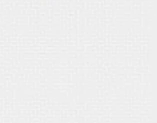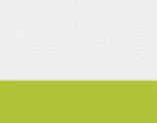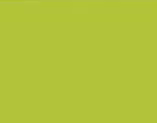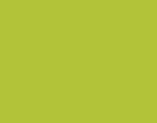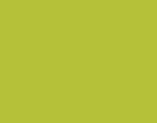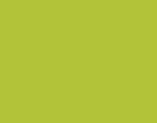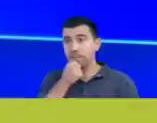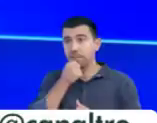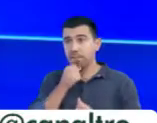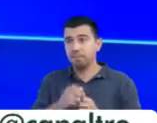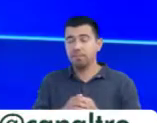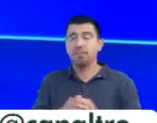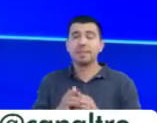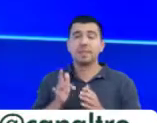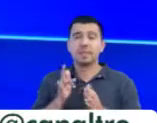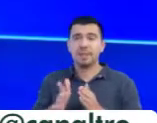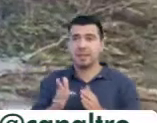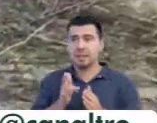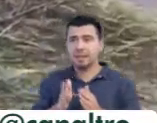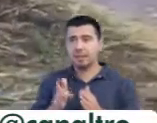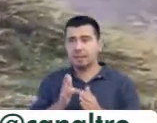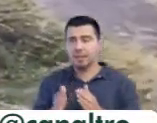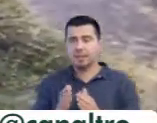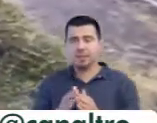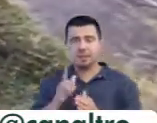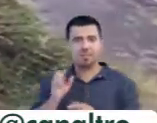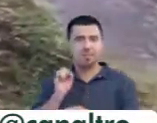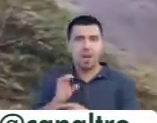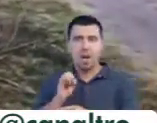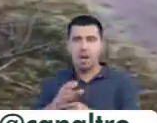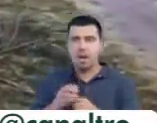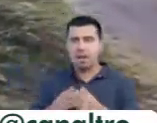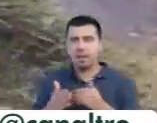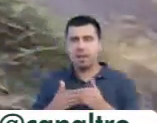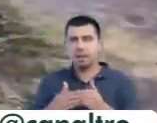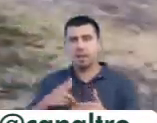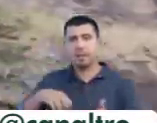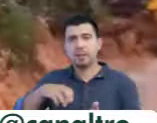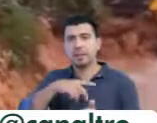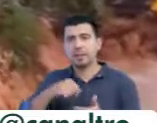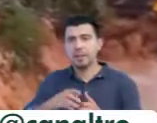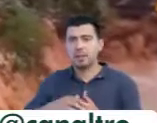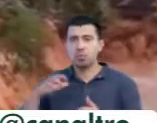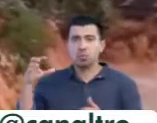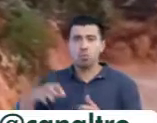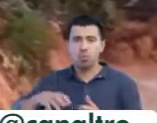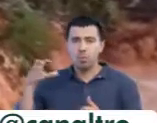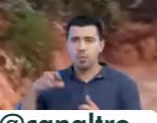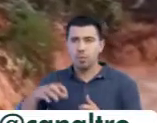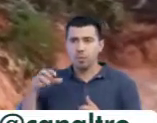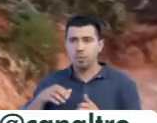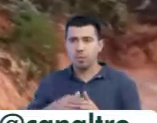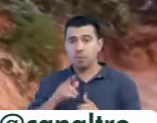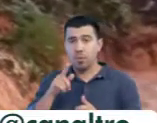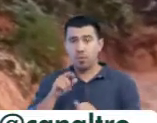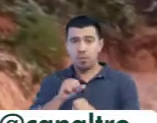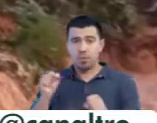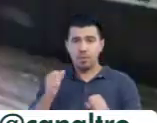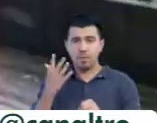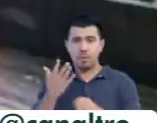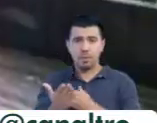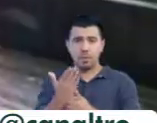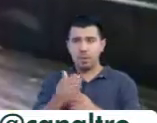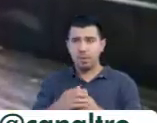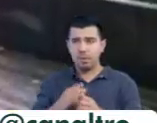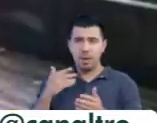canaltro.com. Continúan las lluvias, las fuertes lluvias en Santander. Hoy llovió desde las 5 de la mañana hasta las 10 de la mañana en